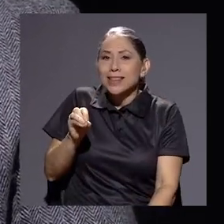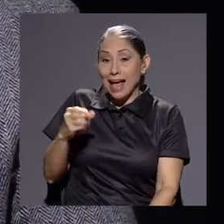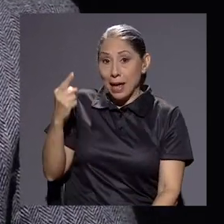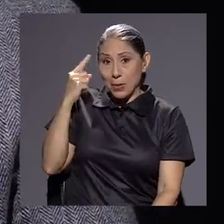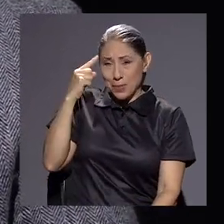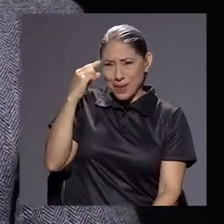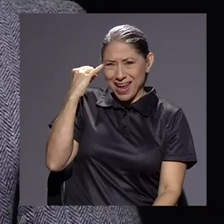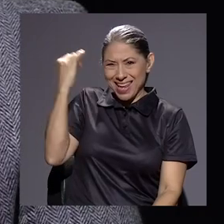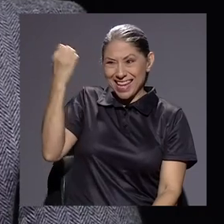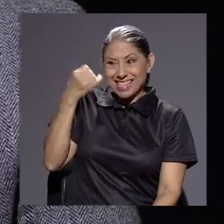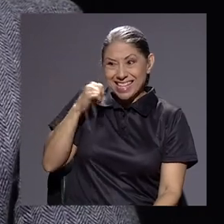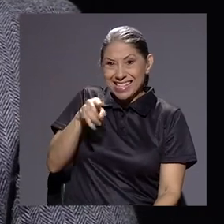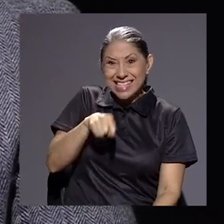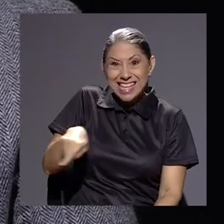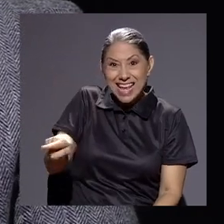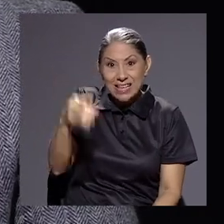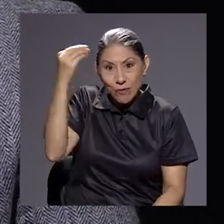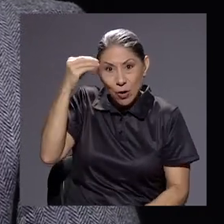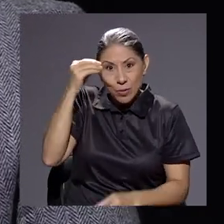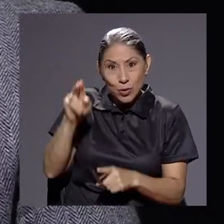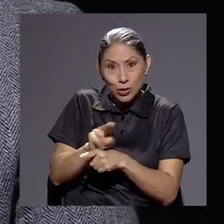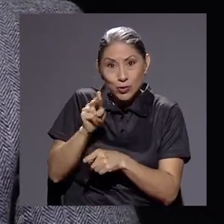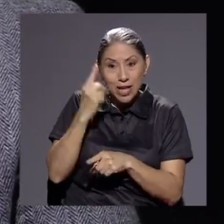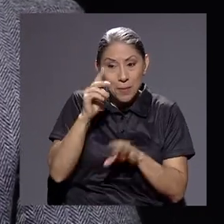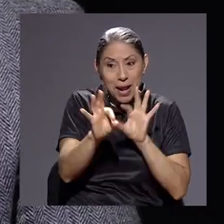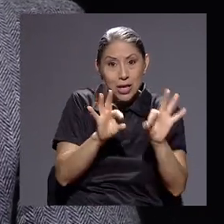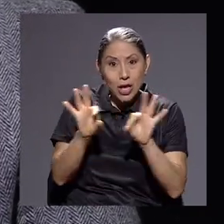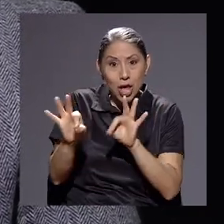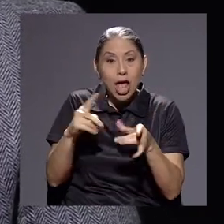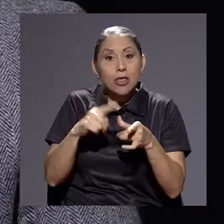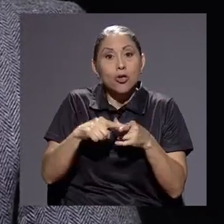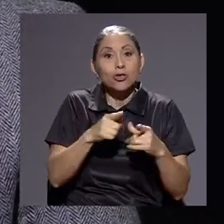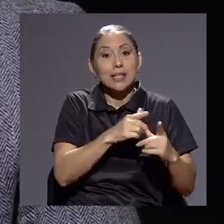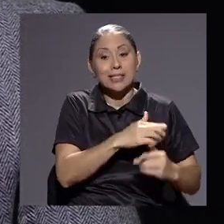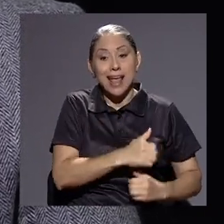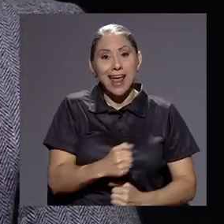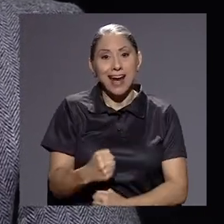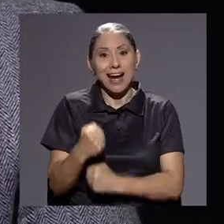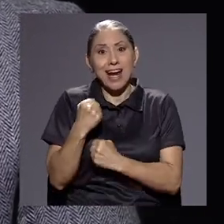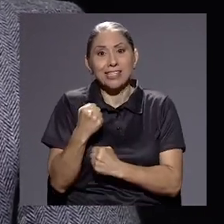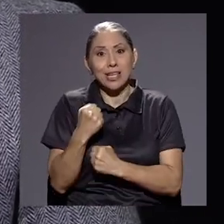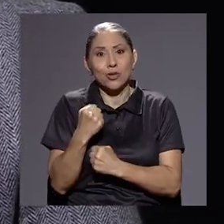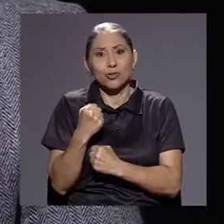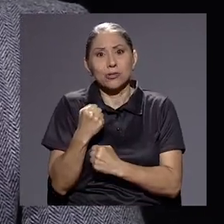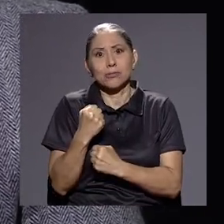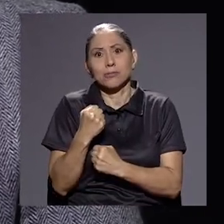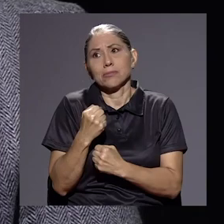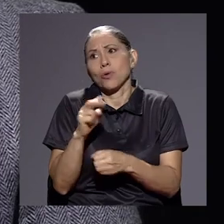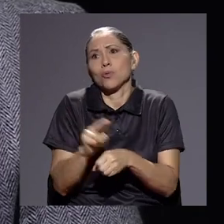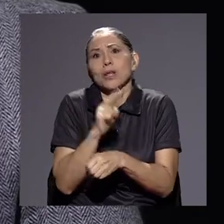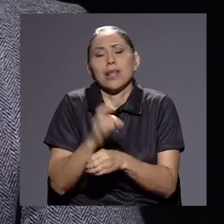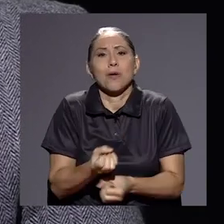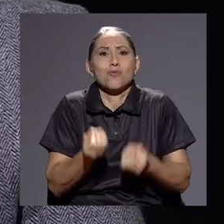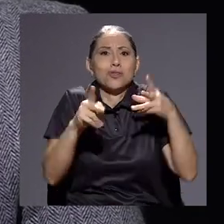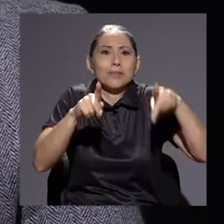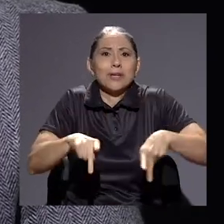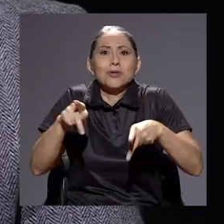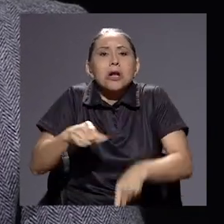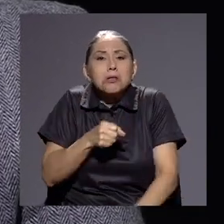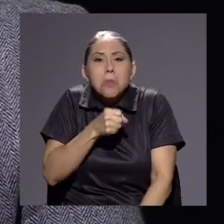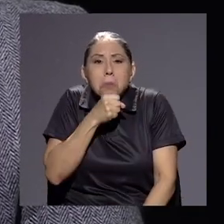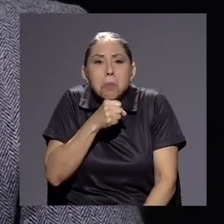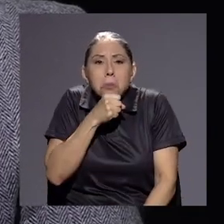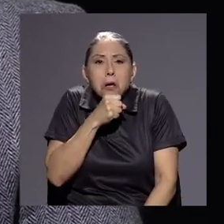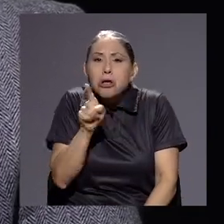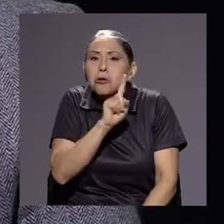criterio, los ejércitos estarían llenos de personas que estén en el ocaso de su vida, más que tener en el ejército a